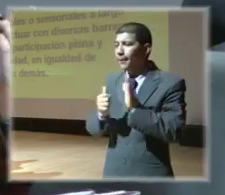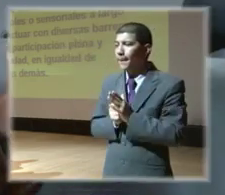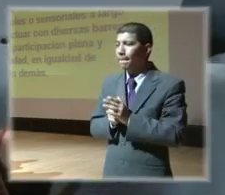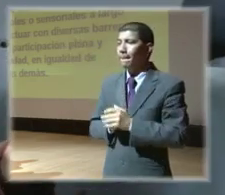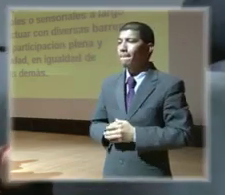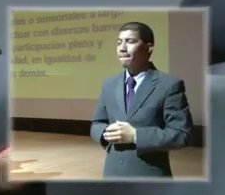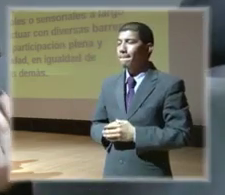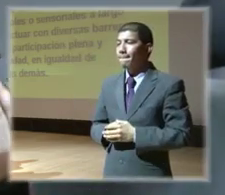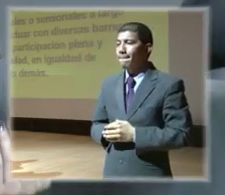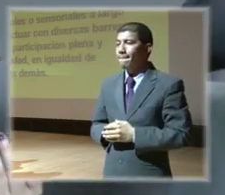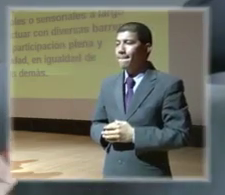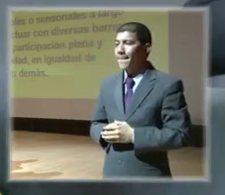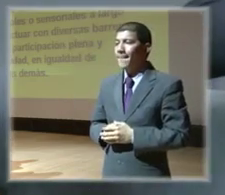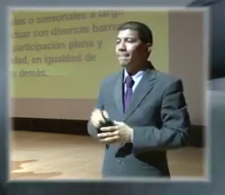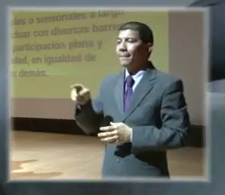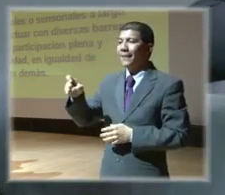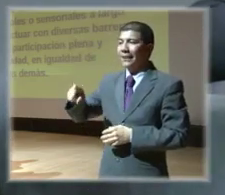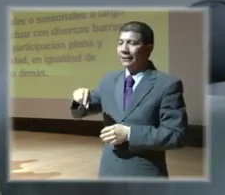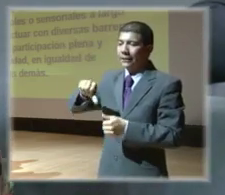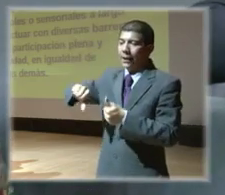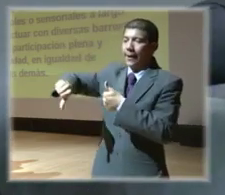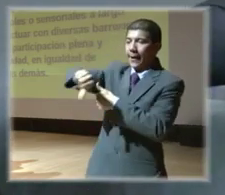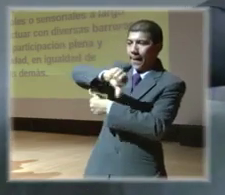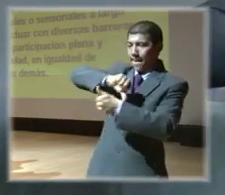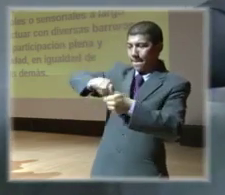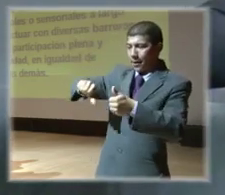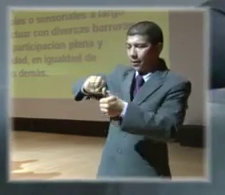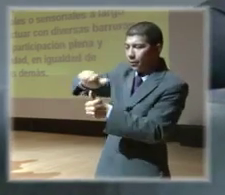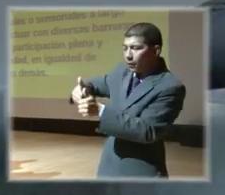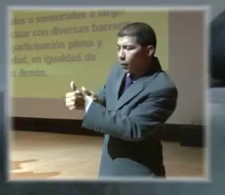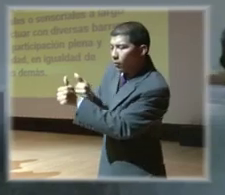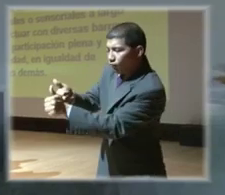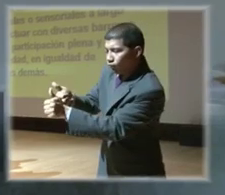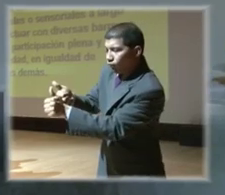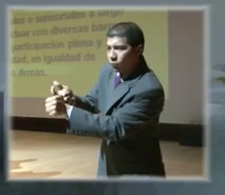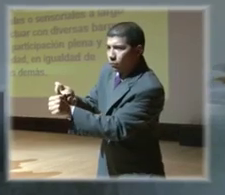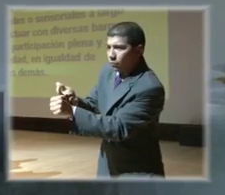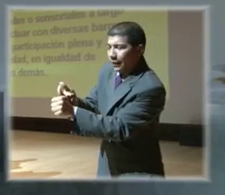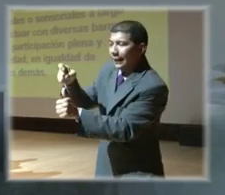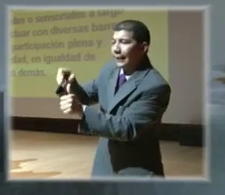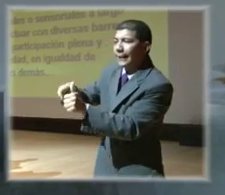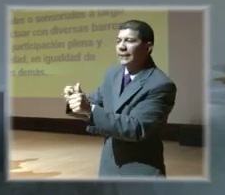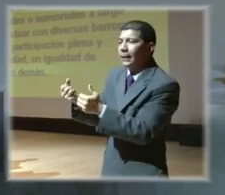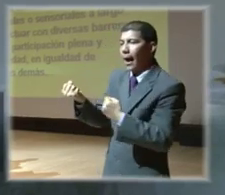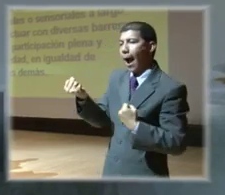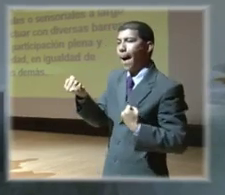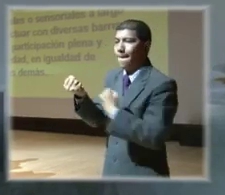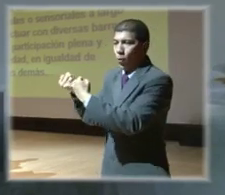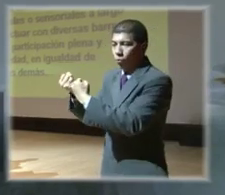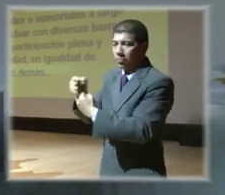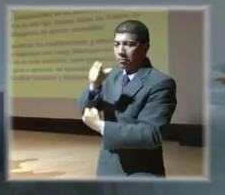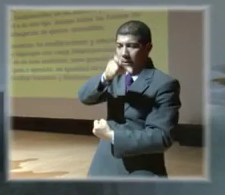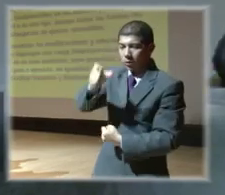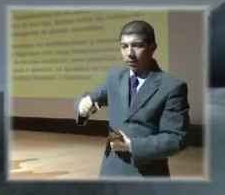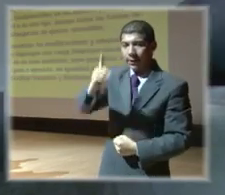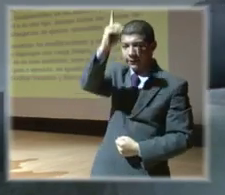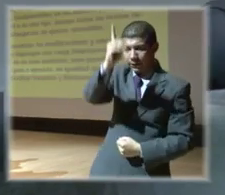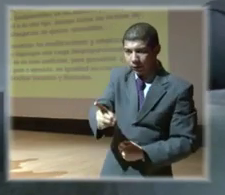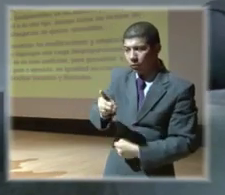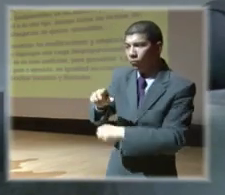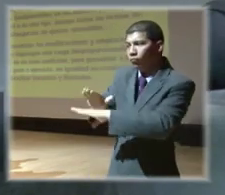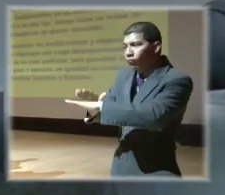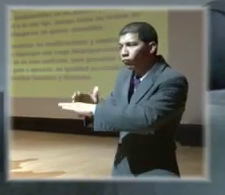de incapacitación sustitutivos de la voluntad por mecanismos de toma de decisiones con apoyo que se centren en la voluntad y preferencias de las